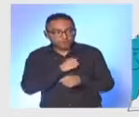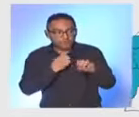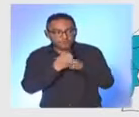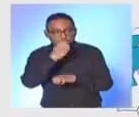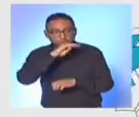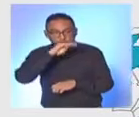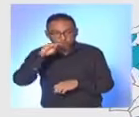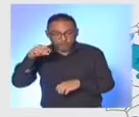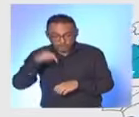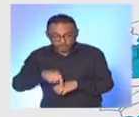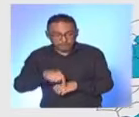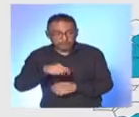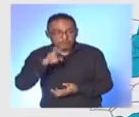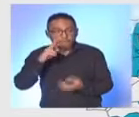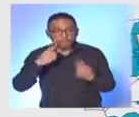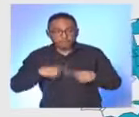Michoacán,